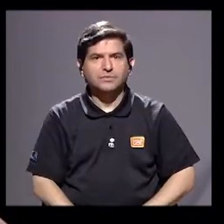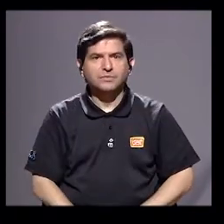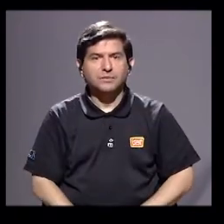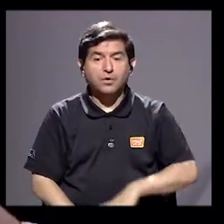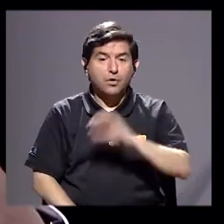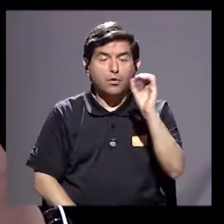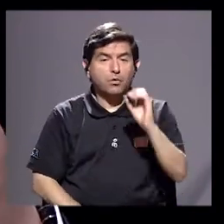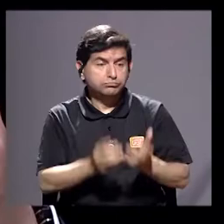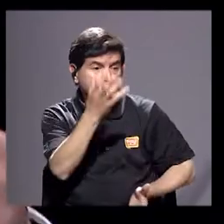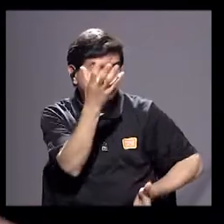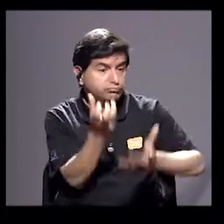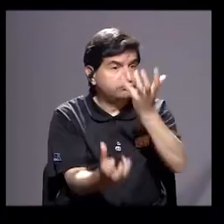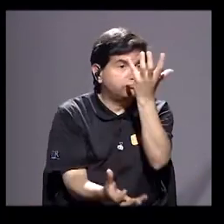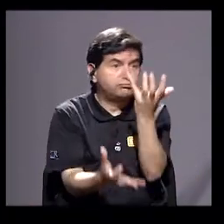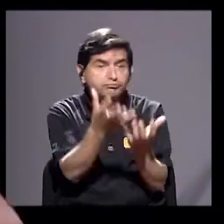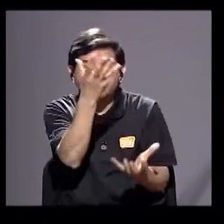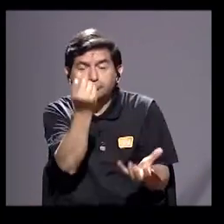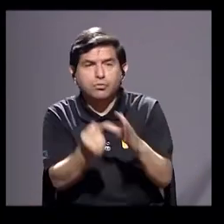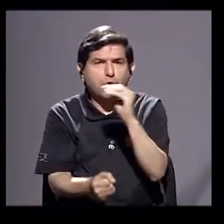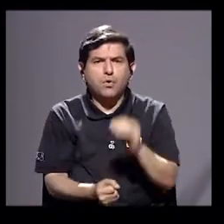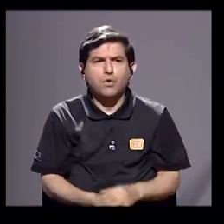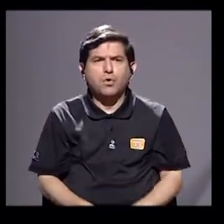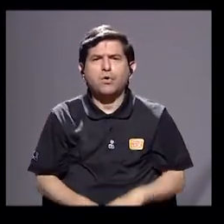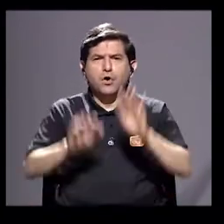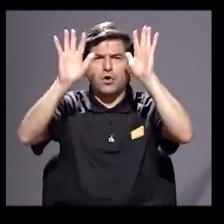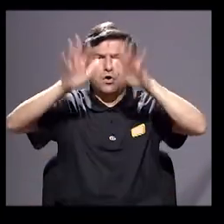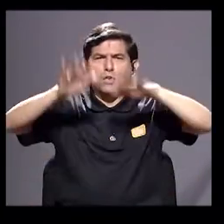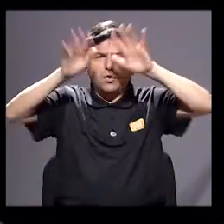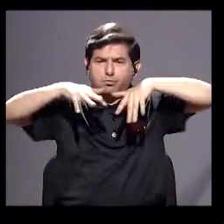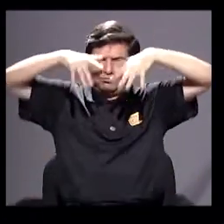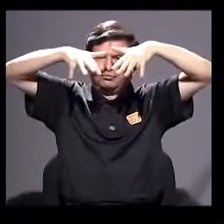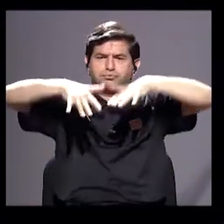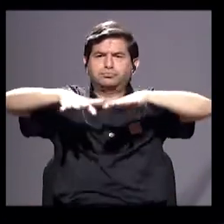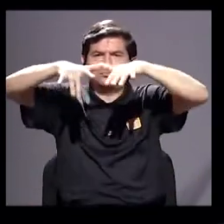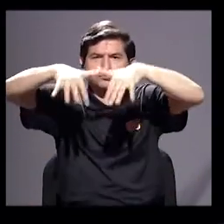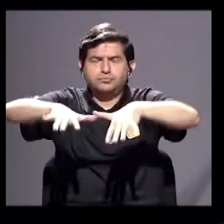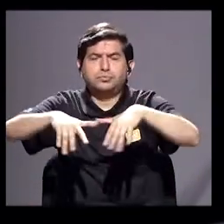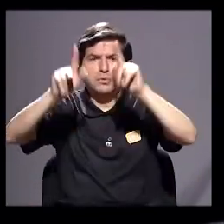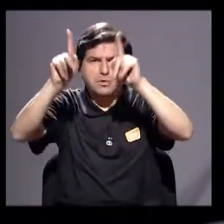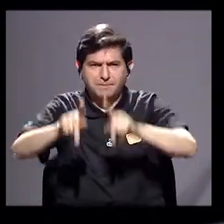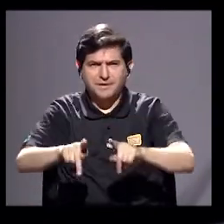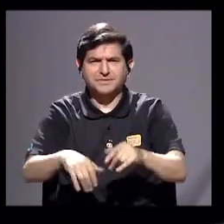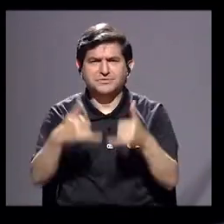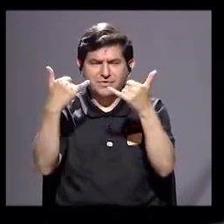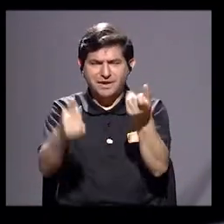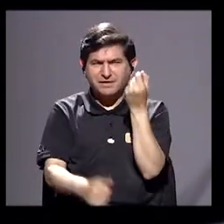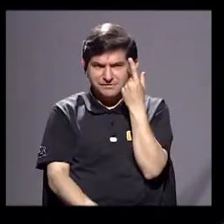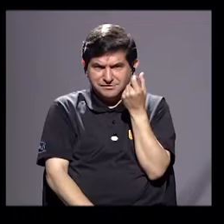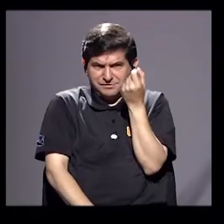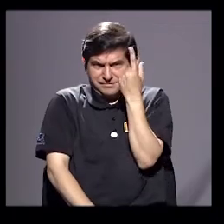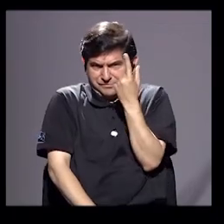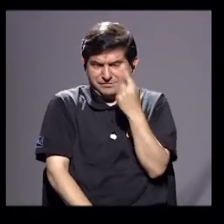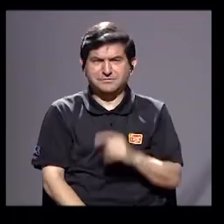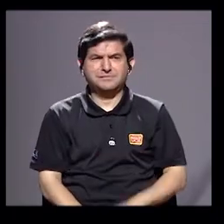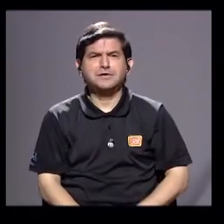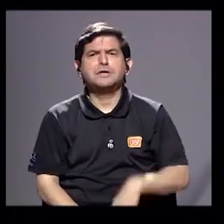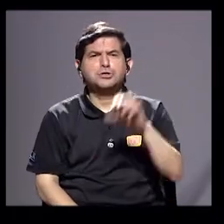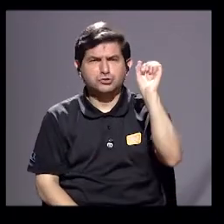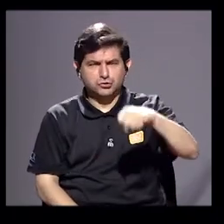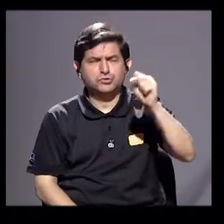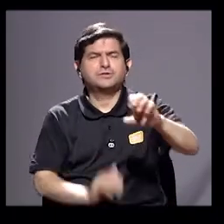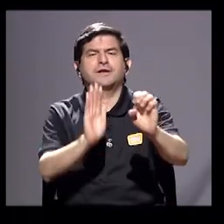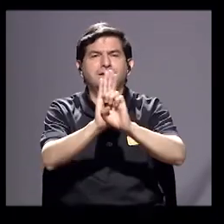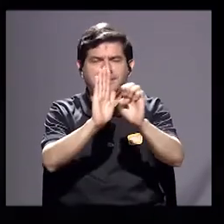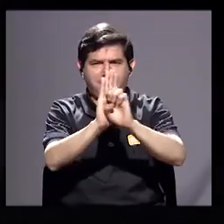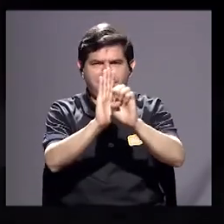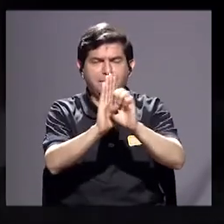incendio se dio una inundación en fin cosas que la audiencia pueda inmediatamente interpretar por ejemplo el